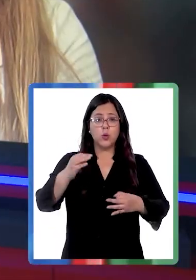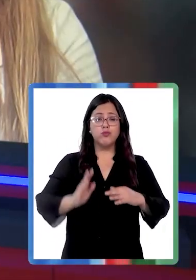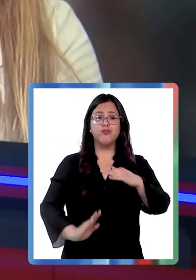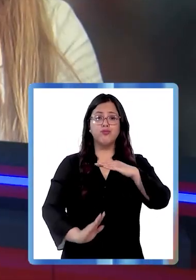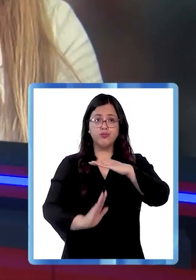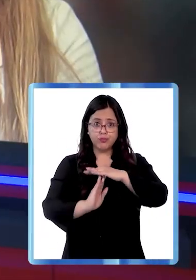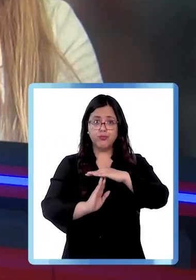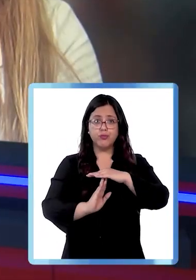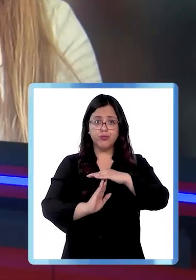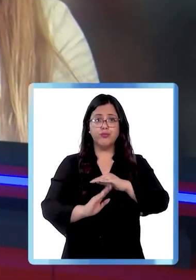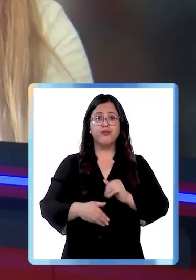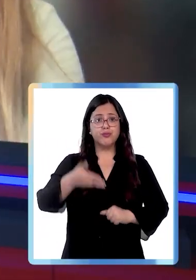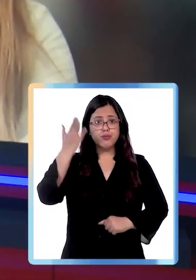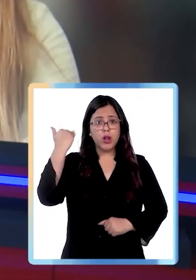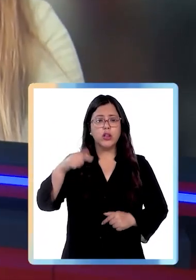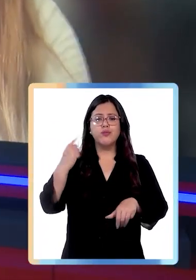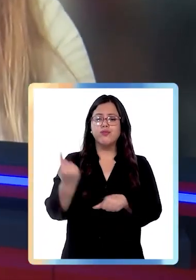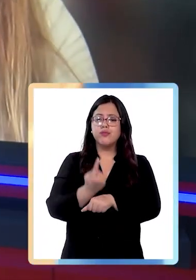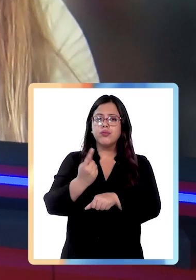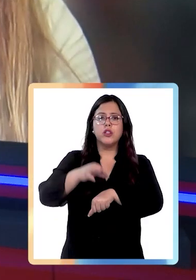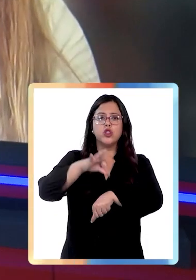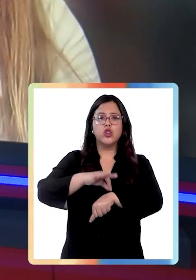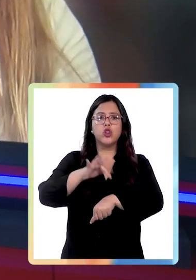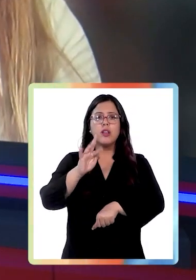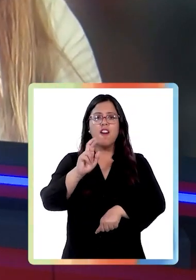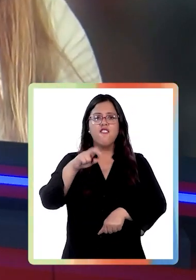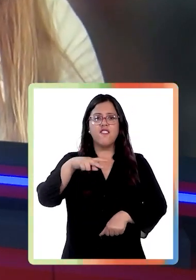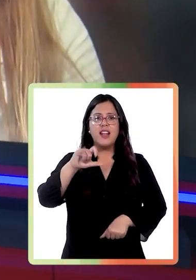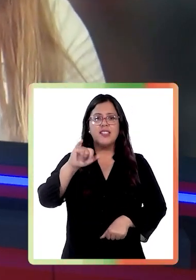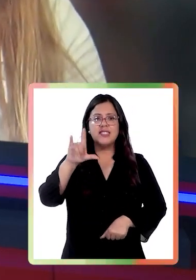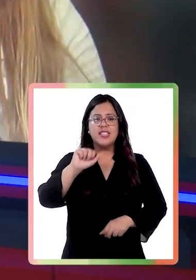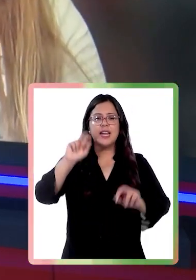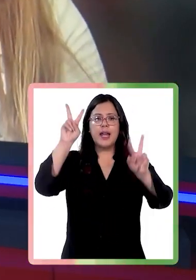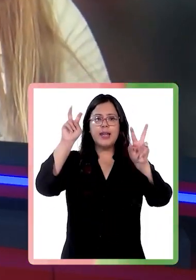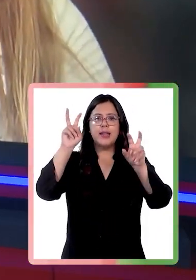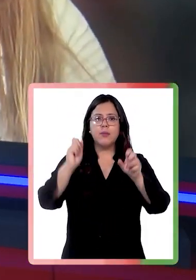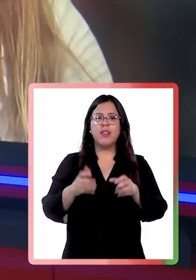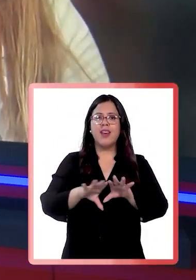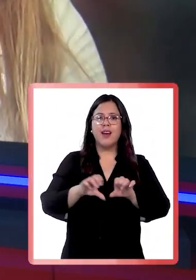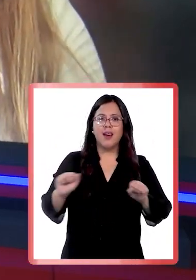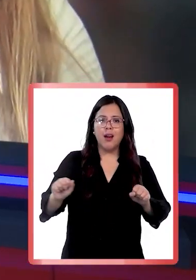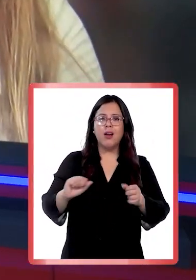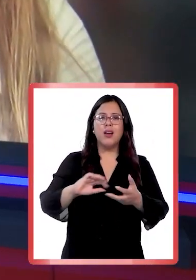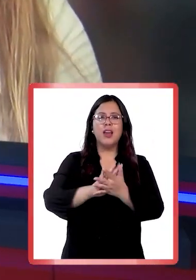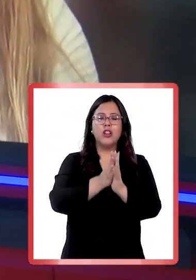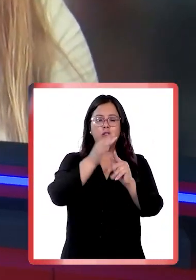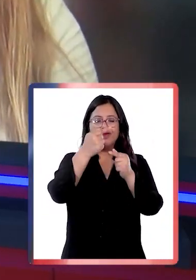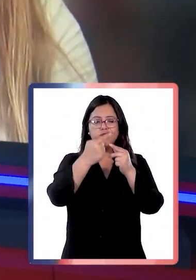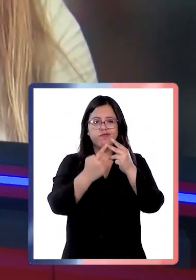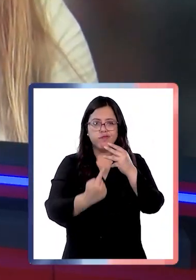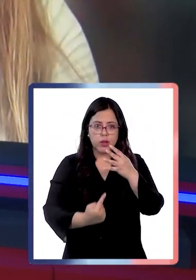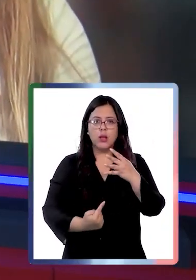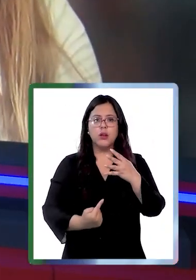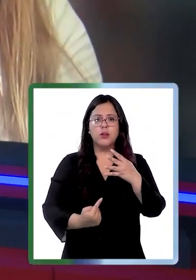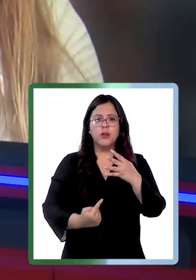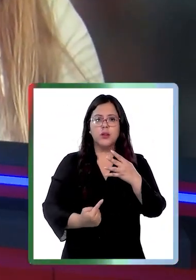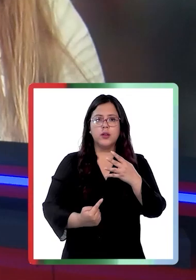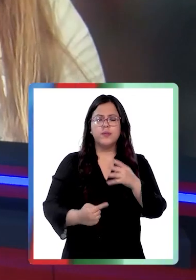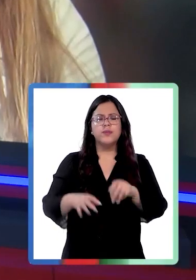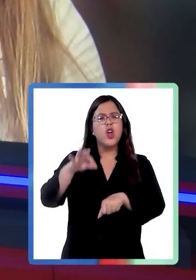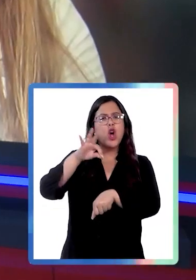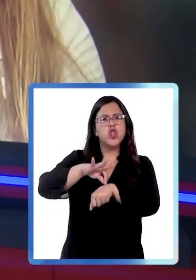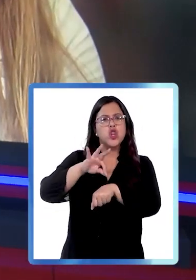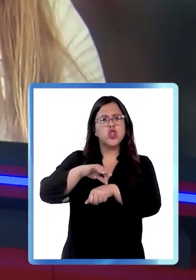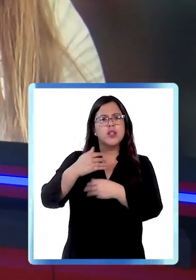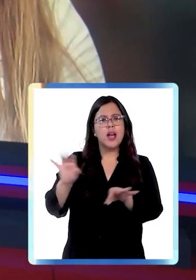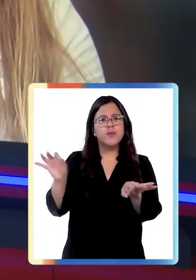Estamos de vuelta luego de este breve corte comercial y estamos hablando con la doctora Francisca Salas respecto al consentimiento y todas las ramas que esto